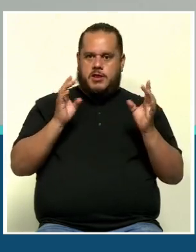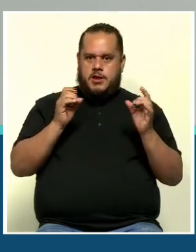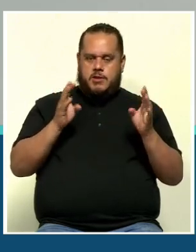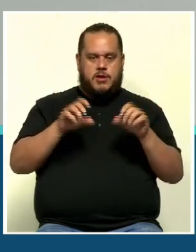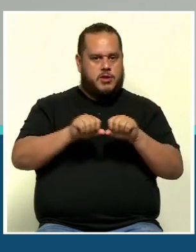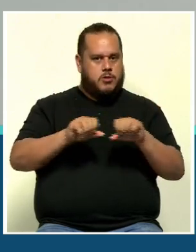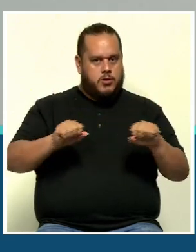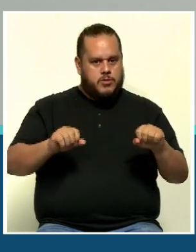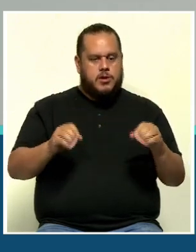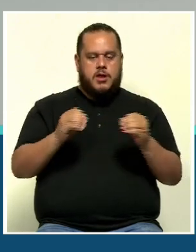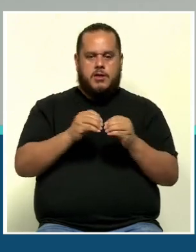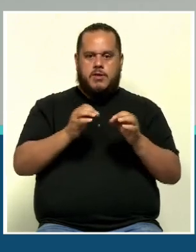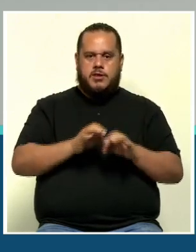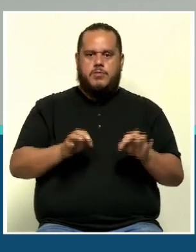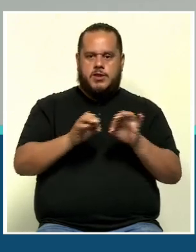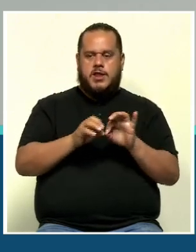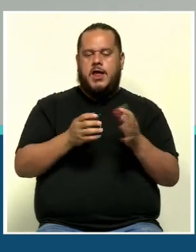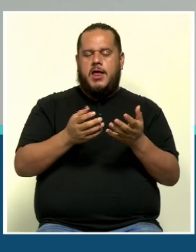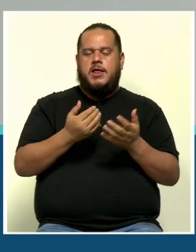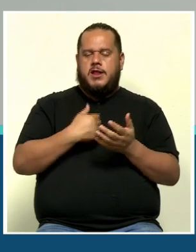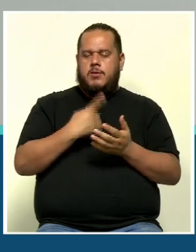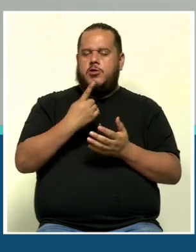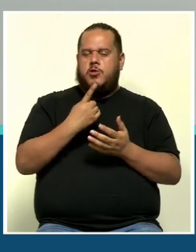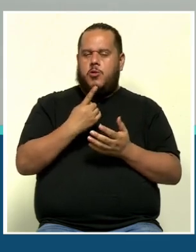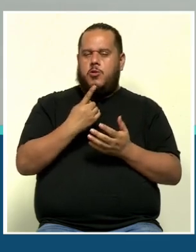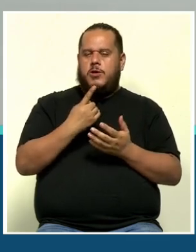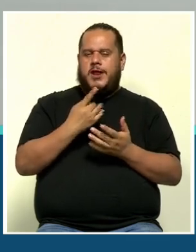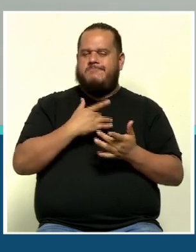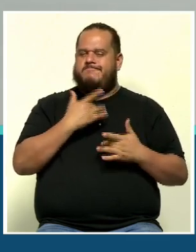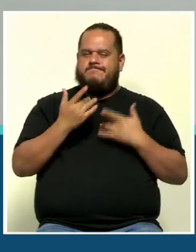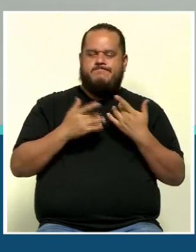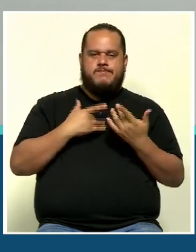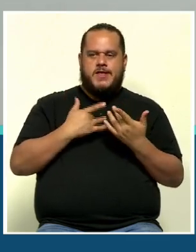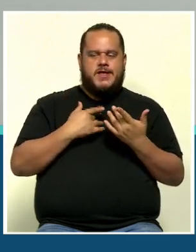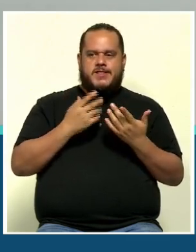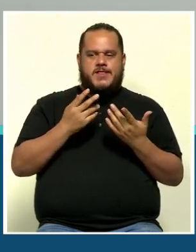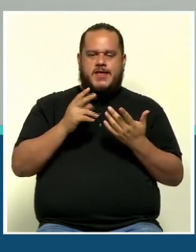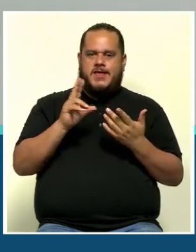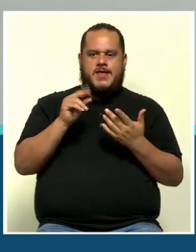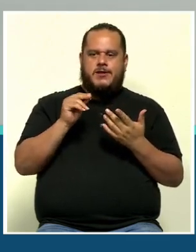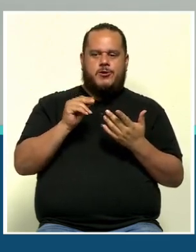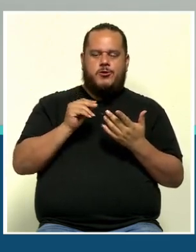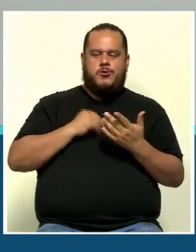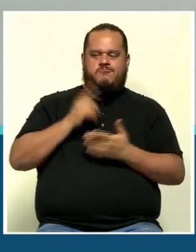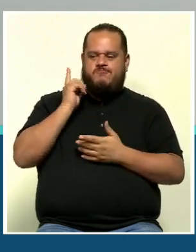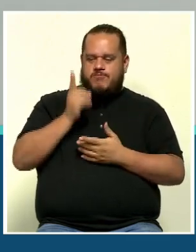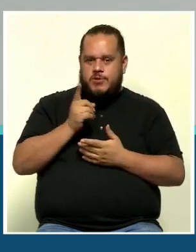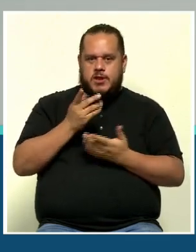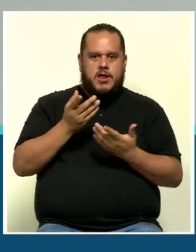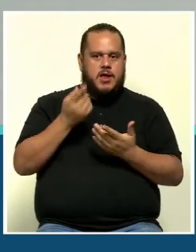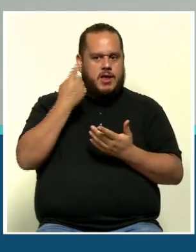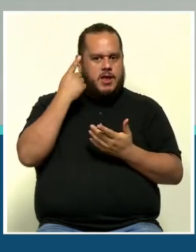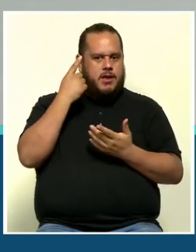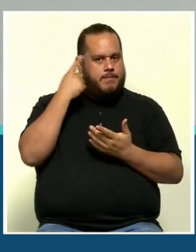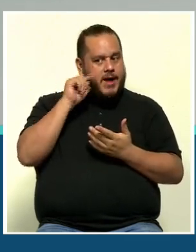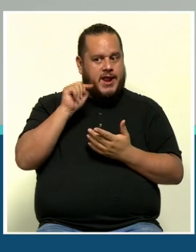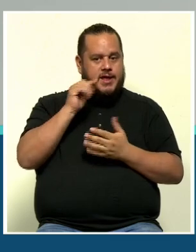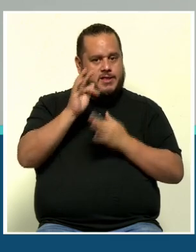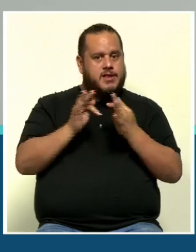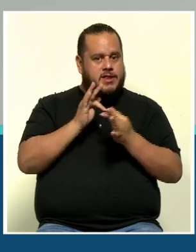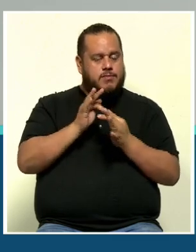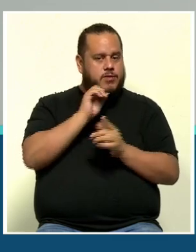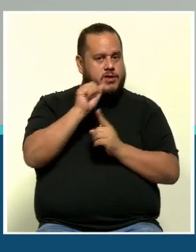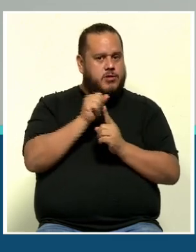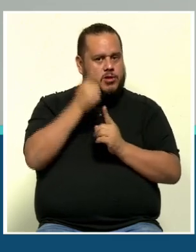y sobre todo reina una sensación de impunidad y tolerancia en nuestro país para este tipo de casos. Por eso es